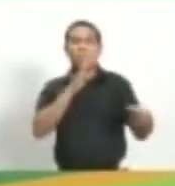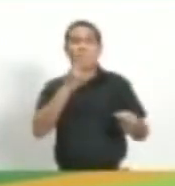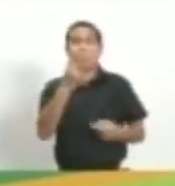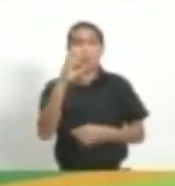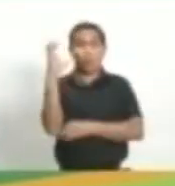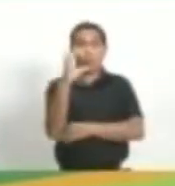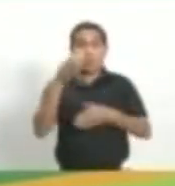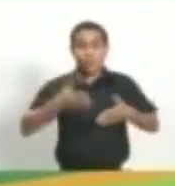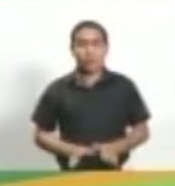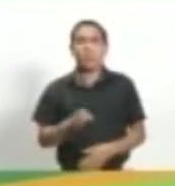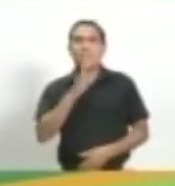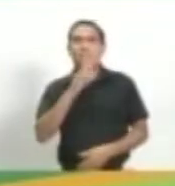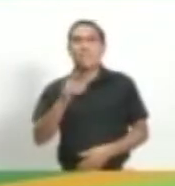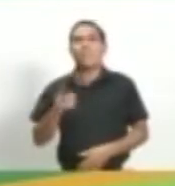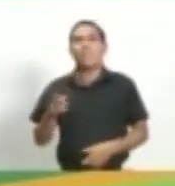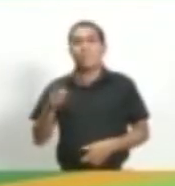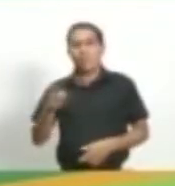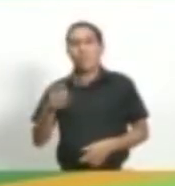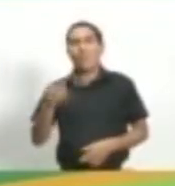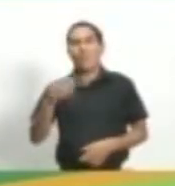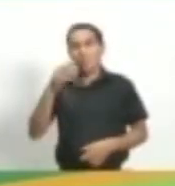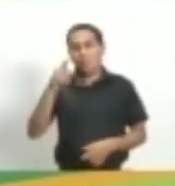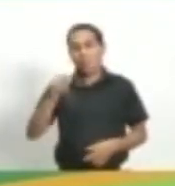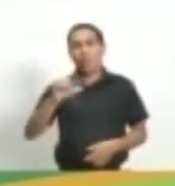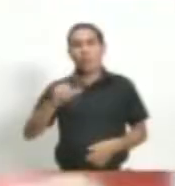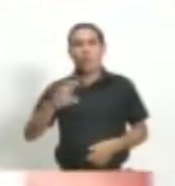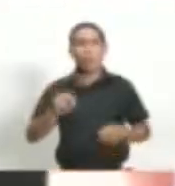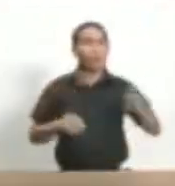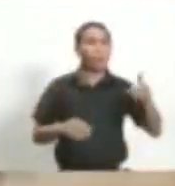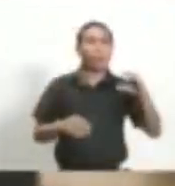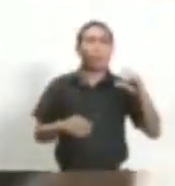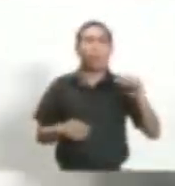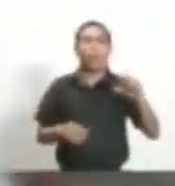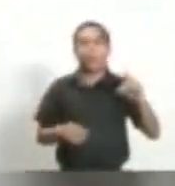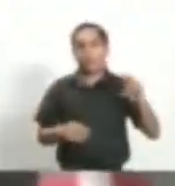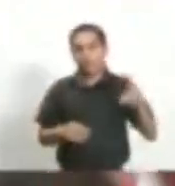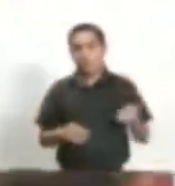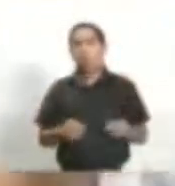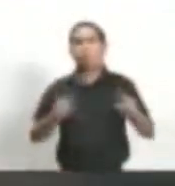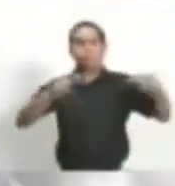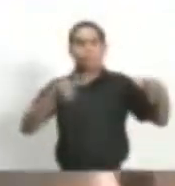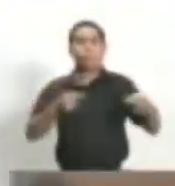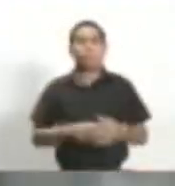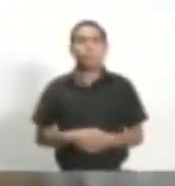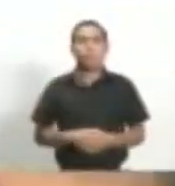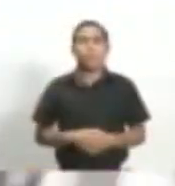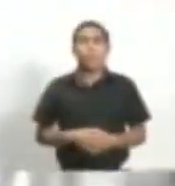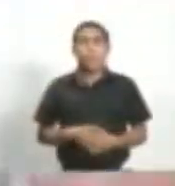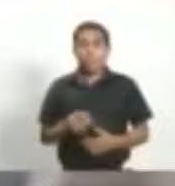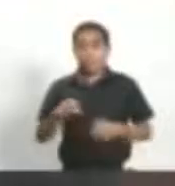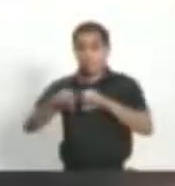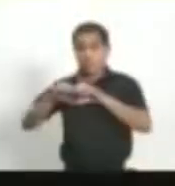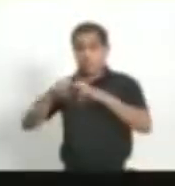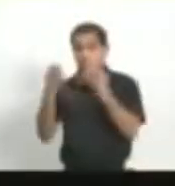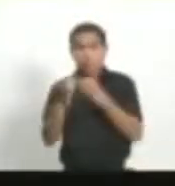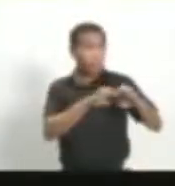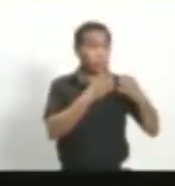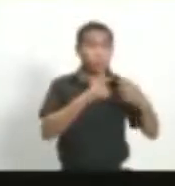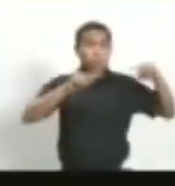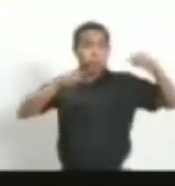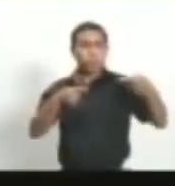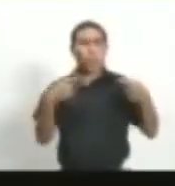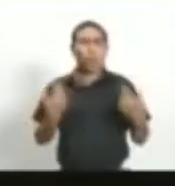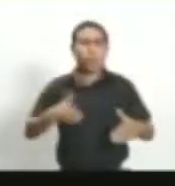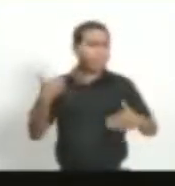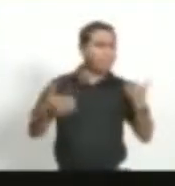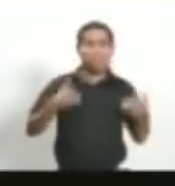Los protagonistas son Falcao y Cuadrado. El duelo entre Mónaco y Juventus es sin duda el que más genera emociones